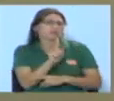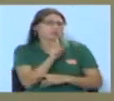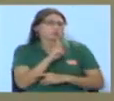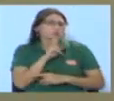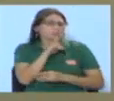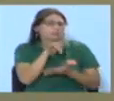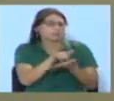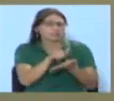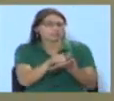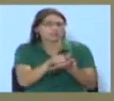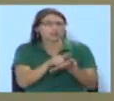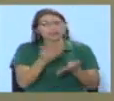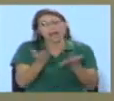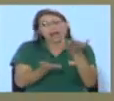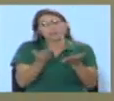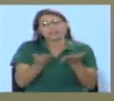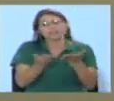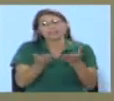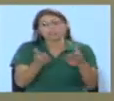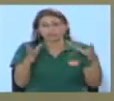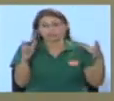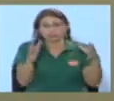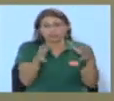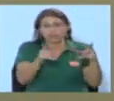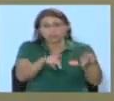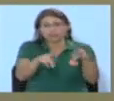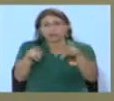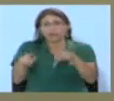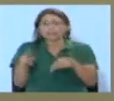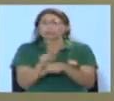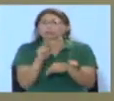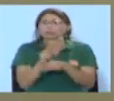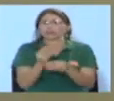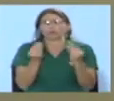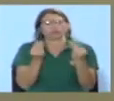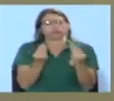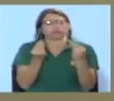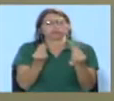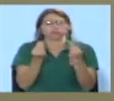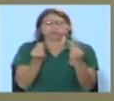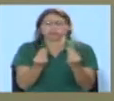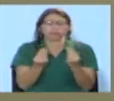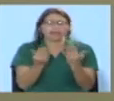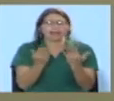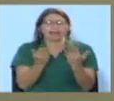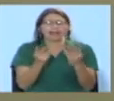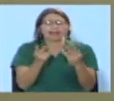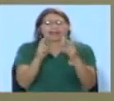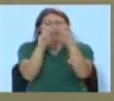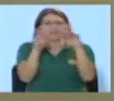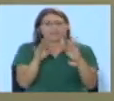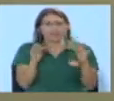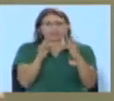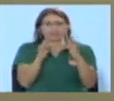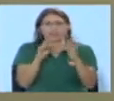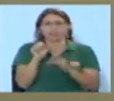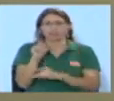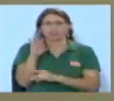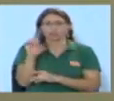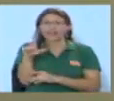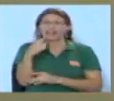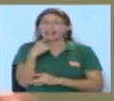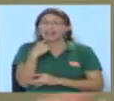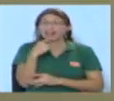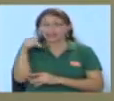que están haciendo un uso excesivo de la red. De acuerdo a lo que Sutel indicaba, en este país